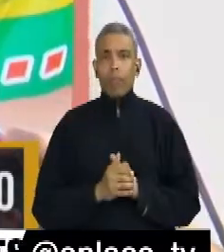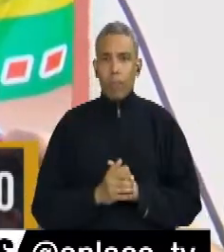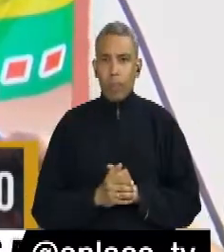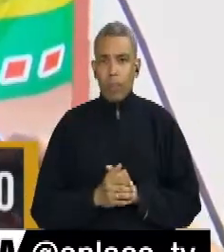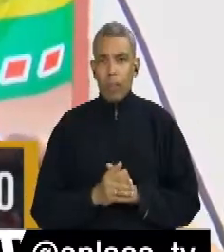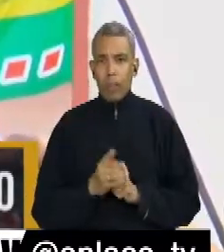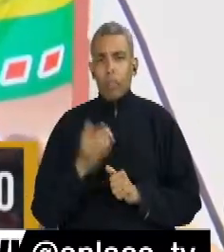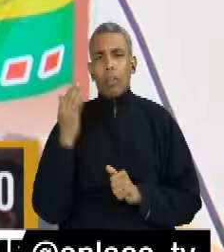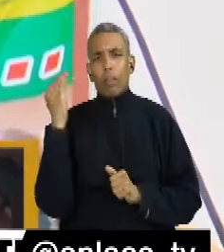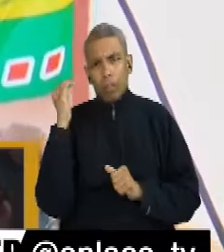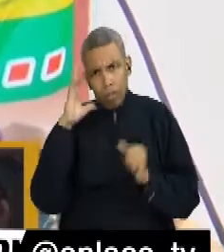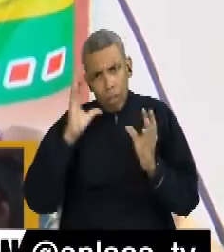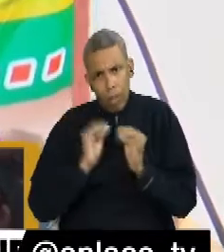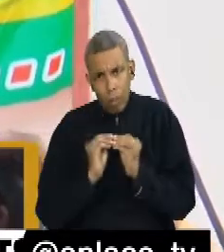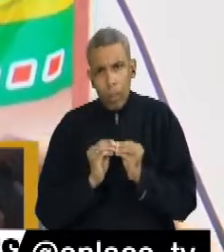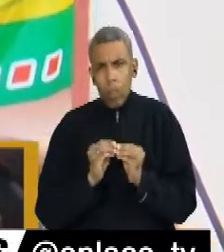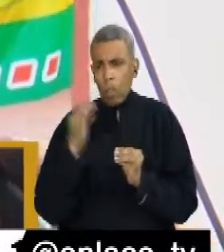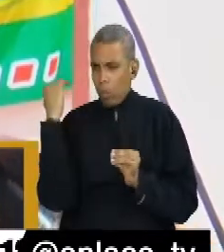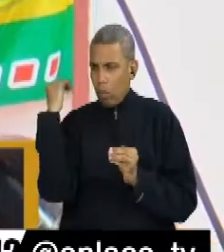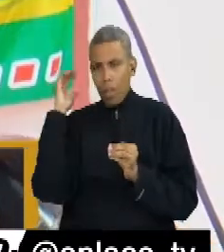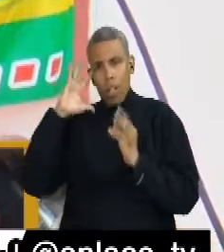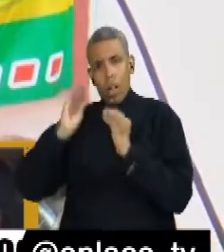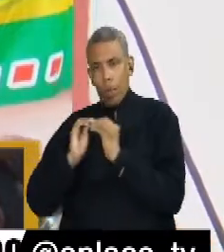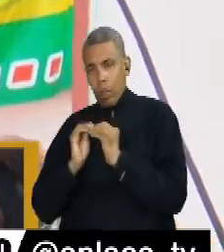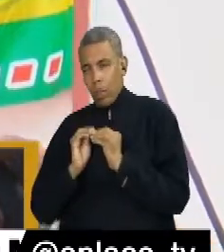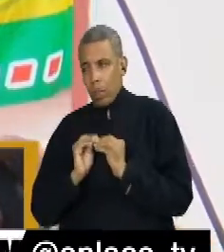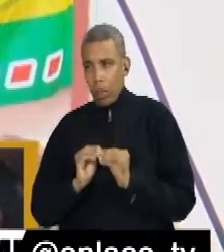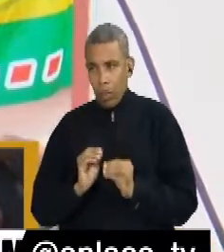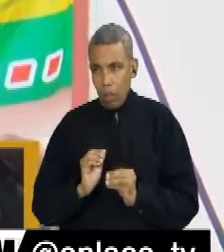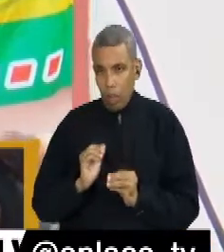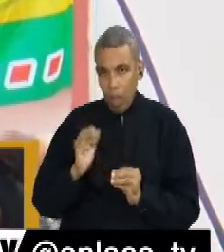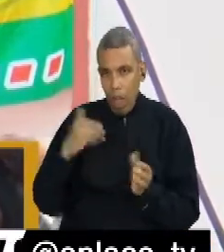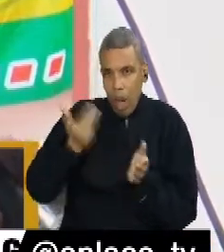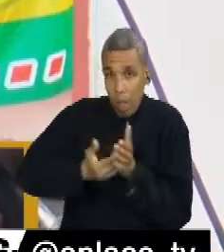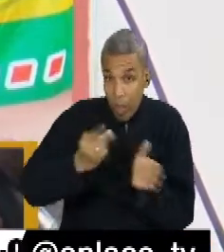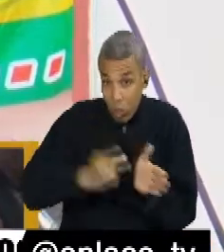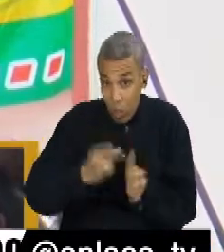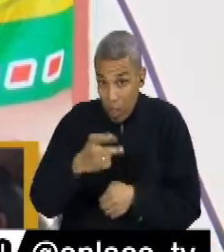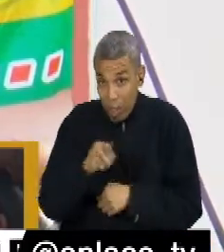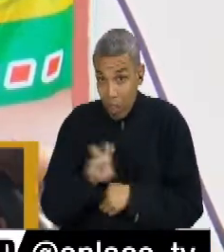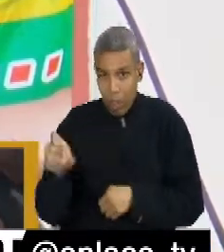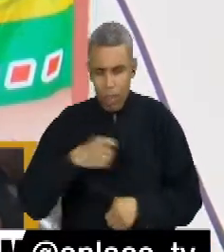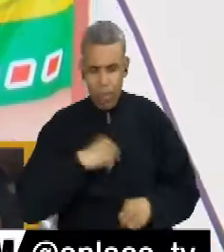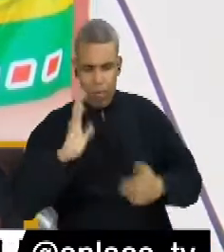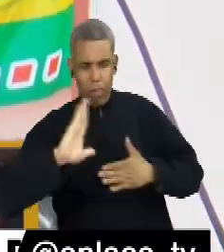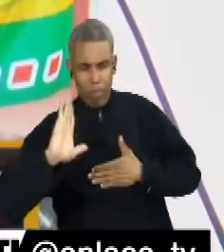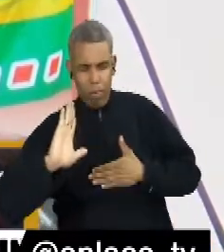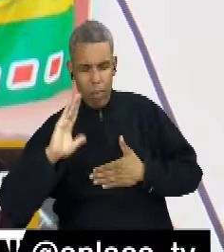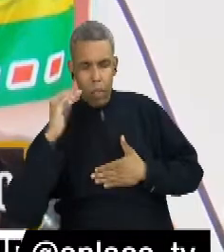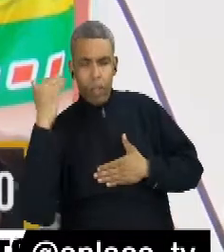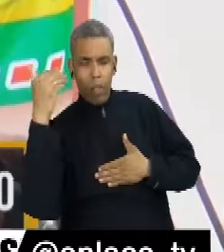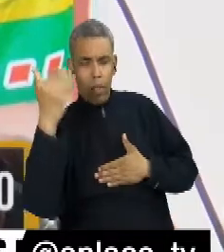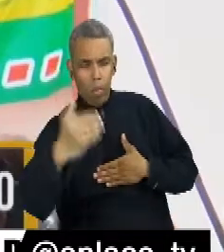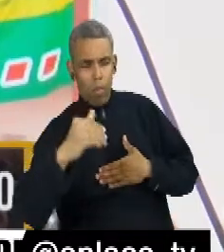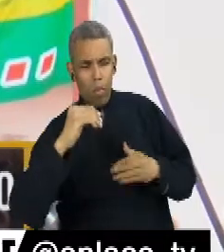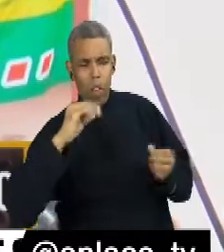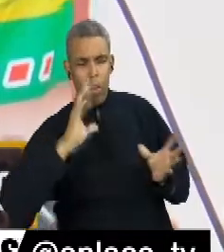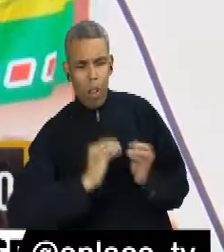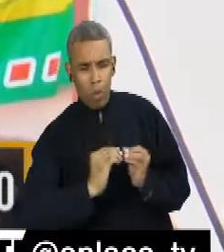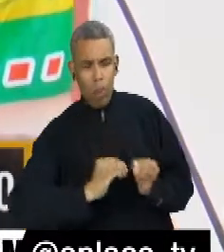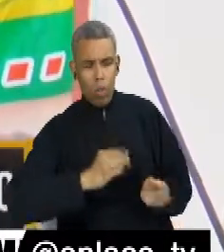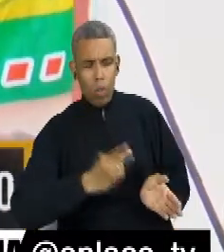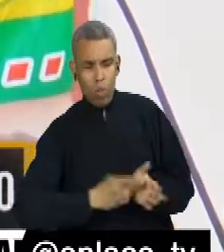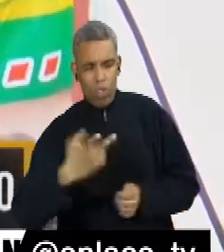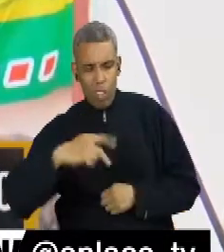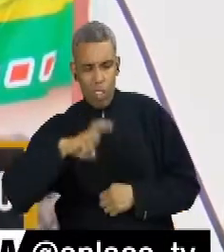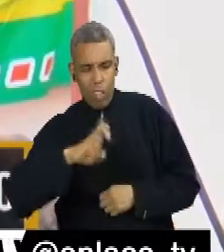acuerdo año 2017. No tenemos cumplimiento por parte del gobierno, por lo tanto es el primer punto de la negociación 2017,